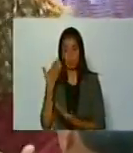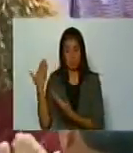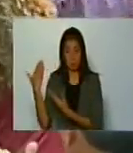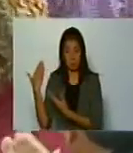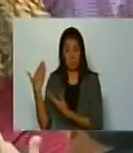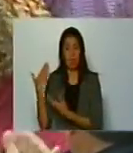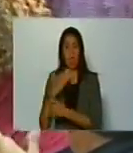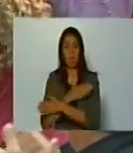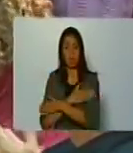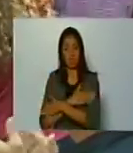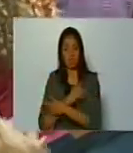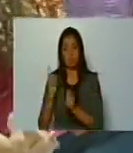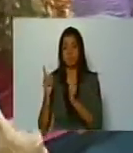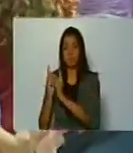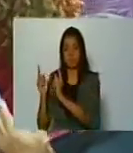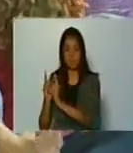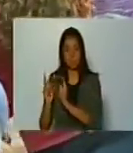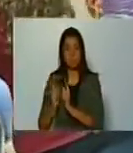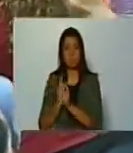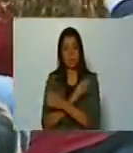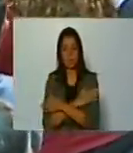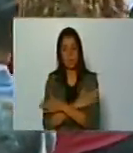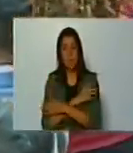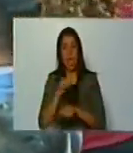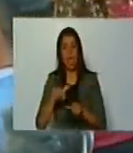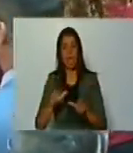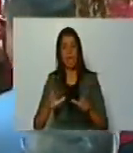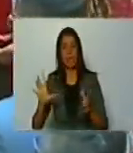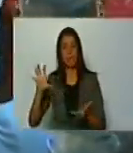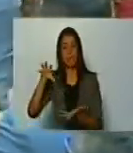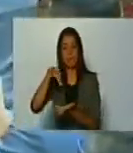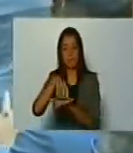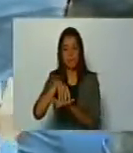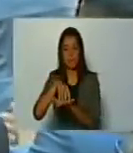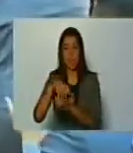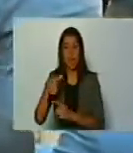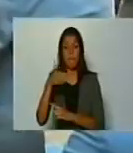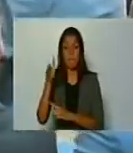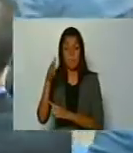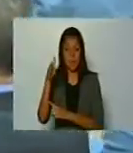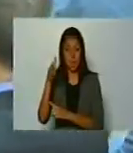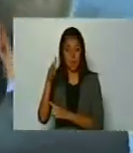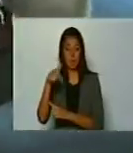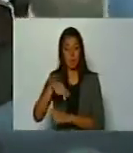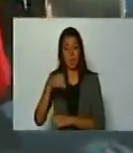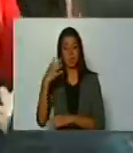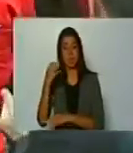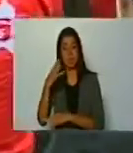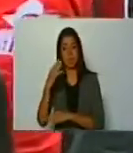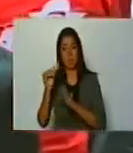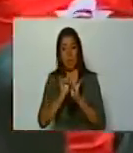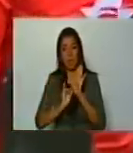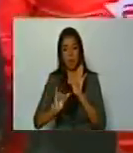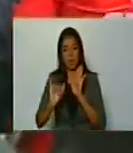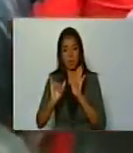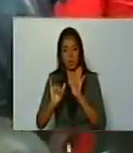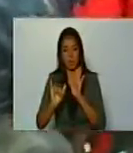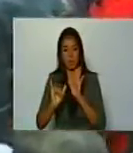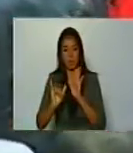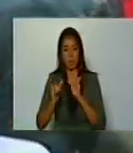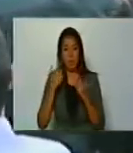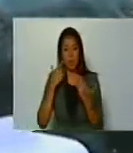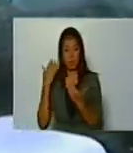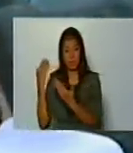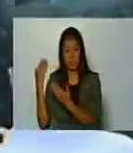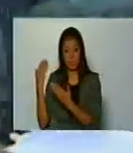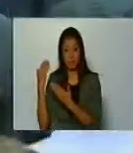quienes hacen presencia acá en el hemiciclo protocolar de la Asamblea Nacional Constituyente. Ahí vemos de que